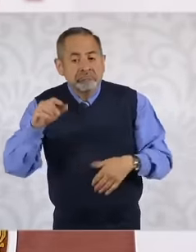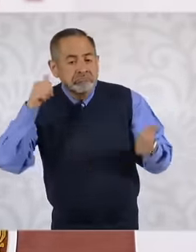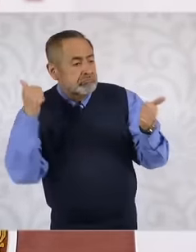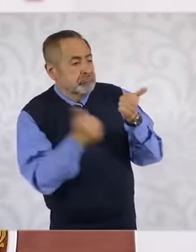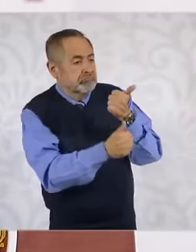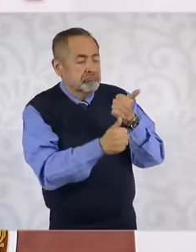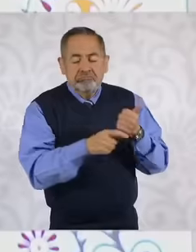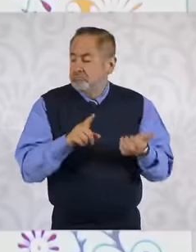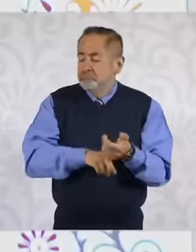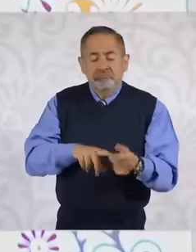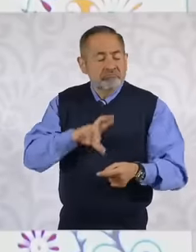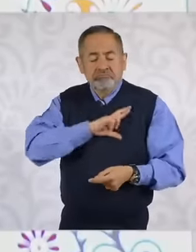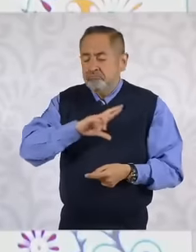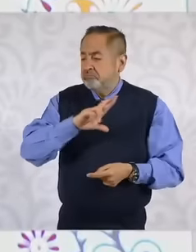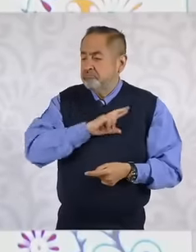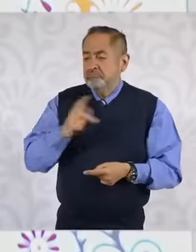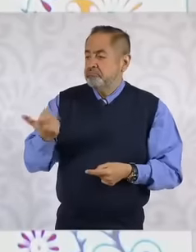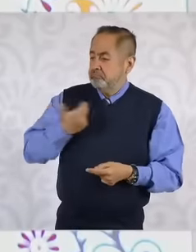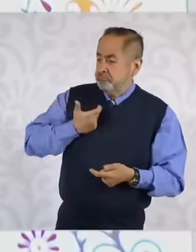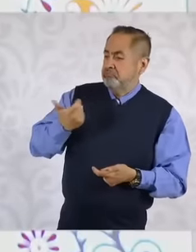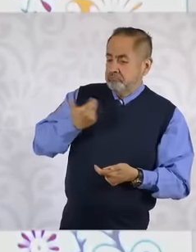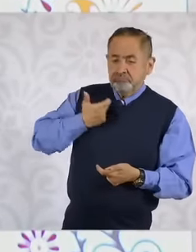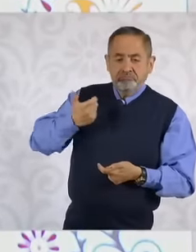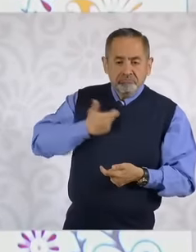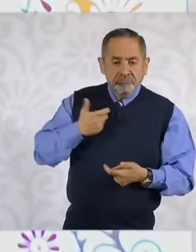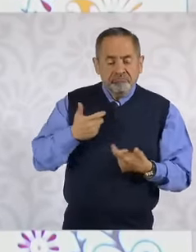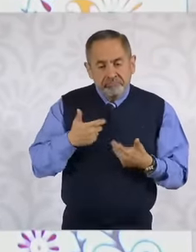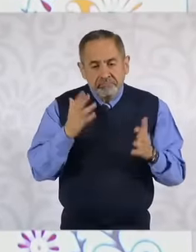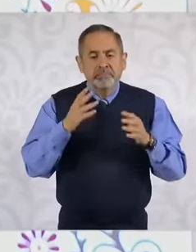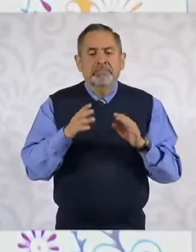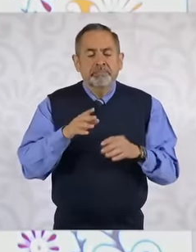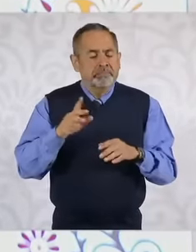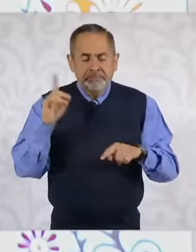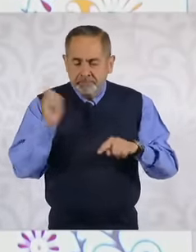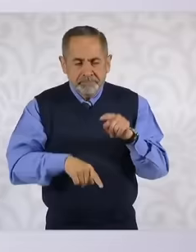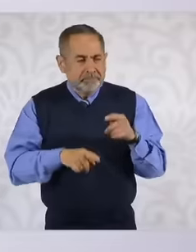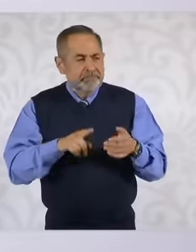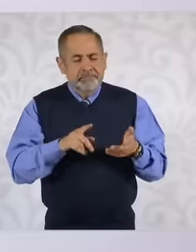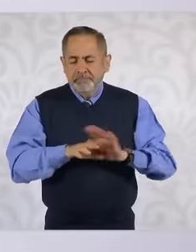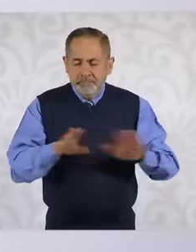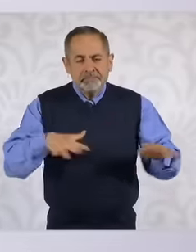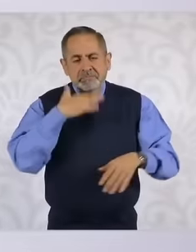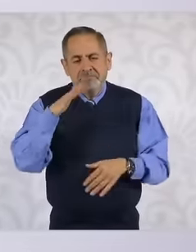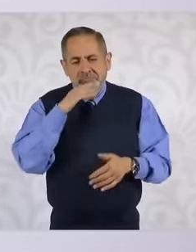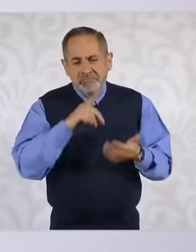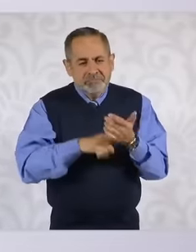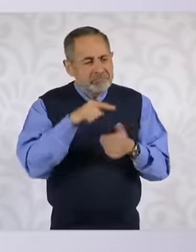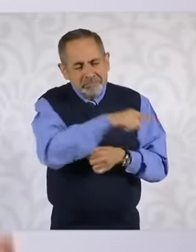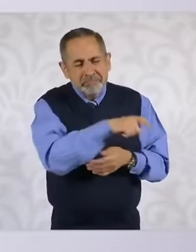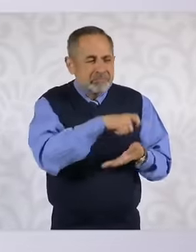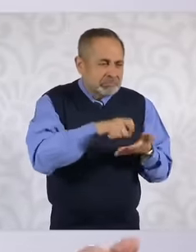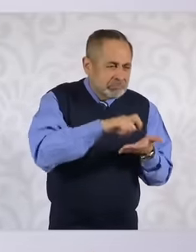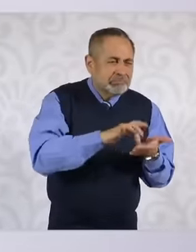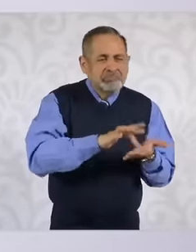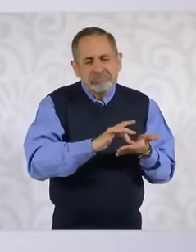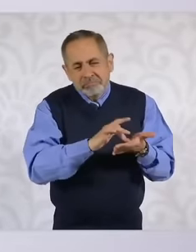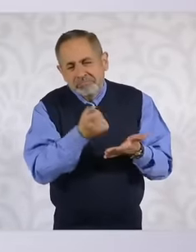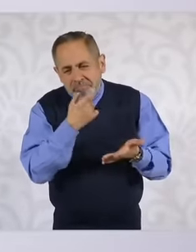estaba privatizado. Y después una corrupción tremenda también en la compra de medicamentos